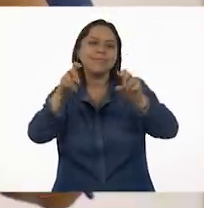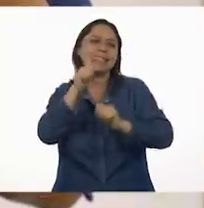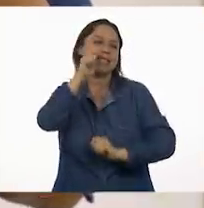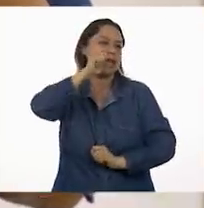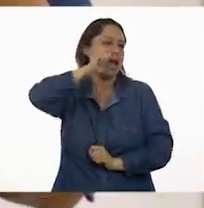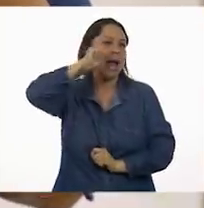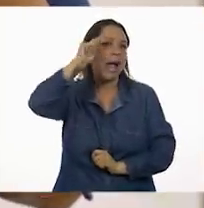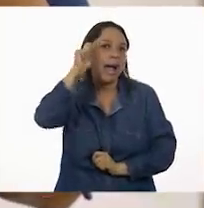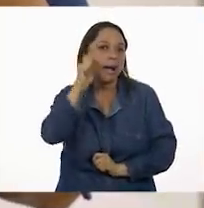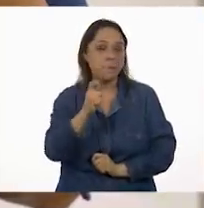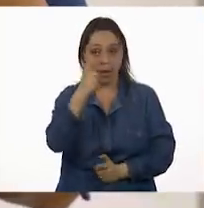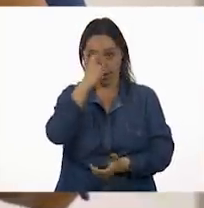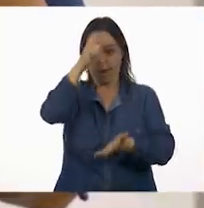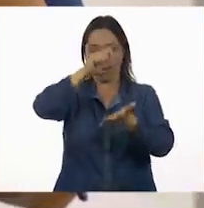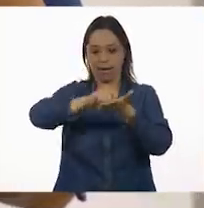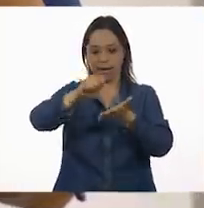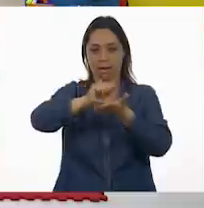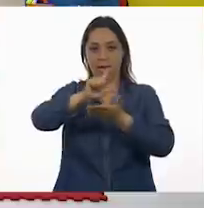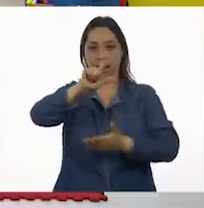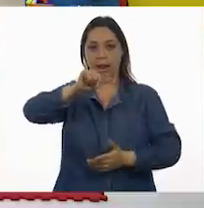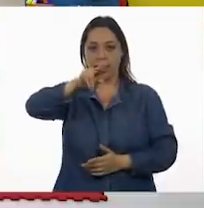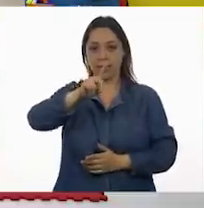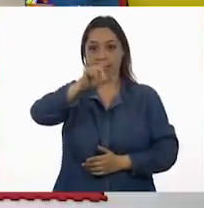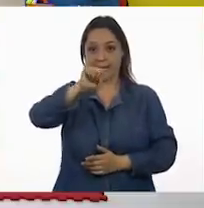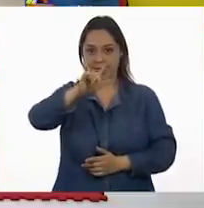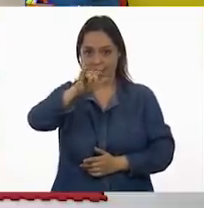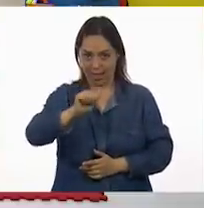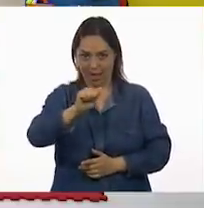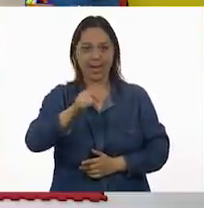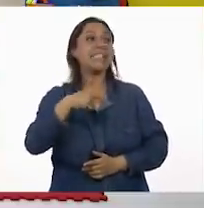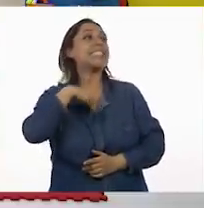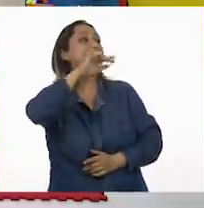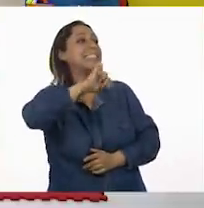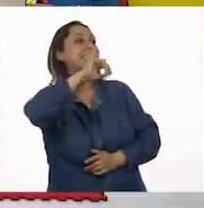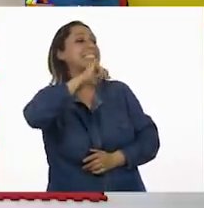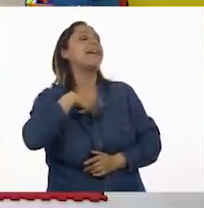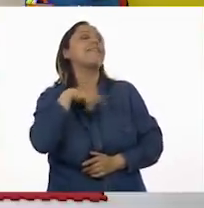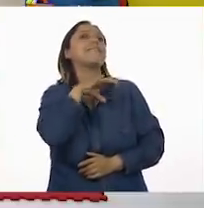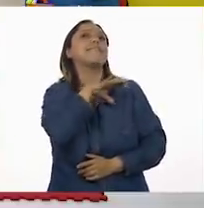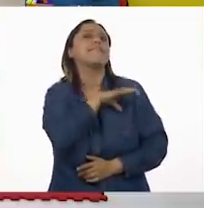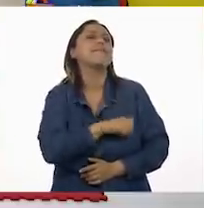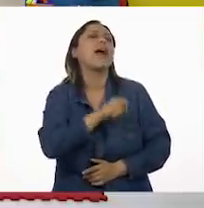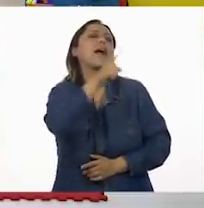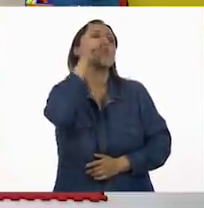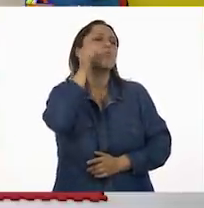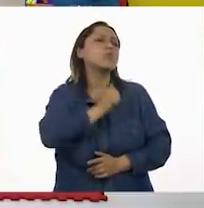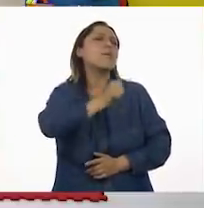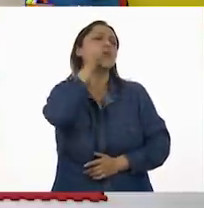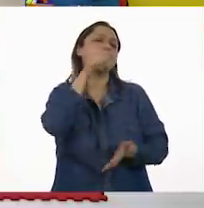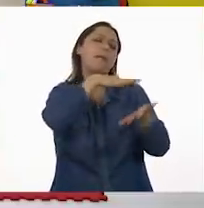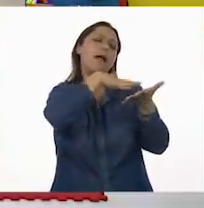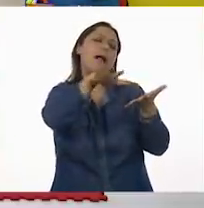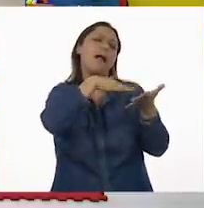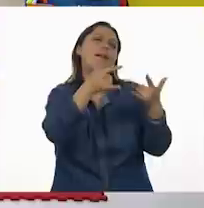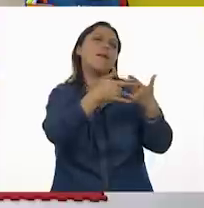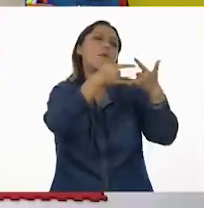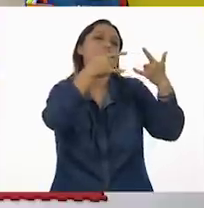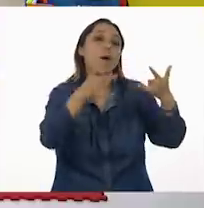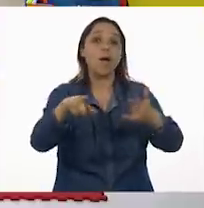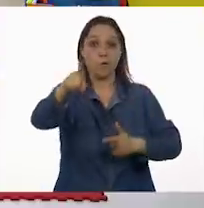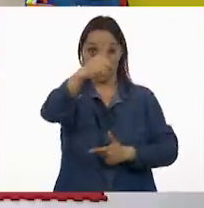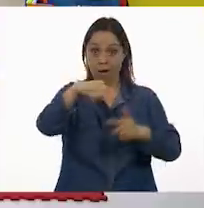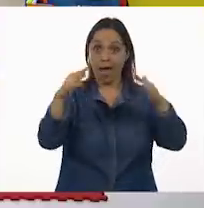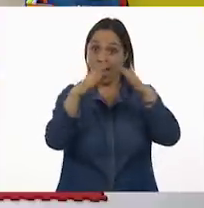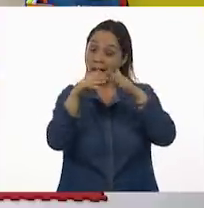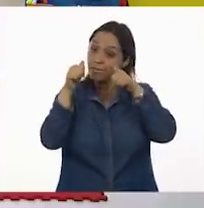Amigos, de Linda Sara. ¡Sí! ¡Nos encanta que nos leas libros! Ustedes en